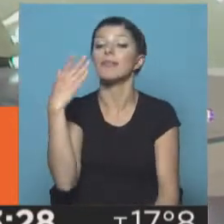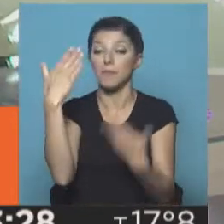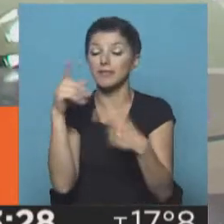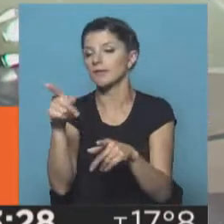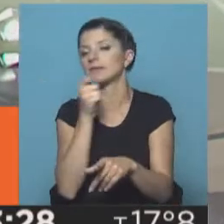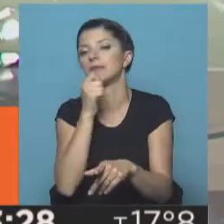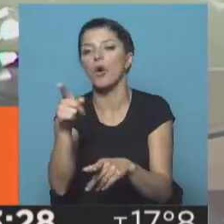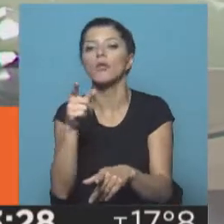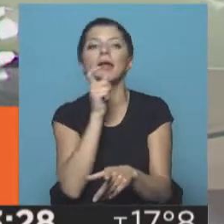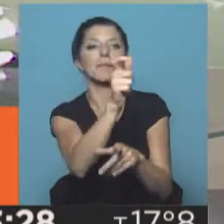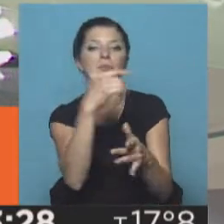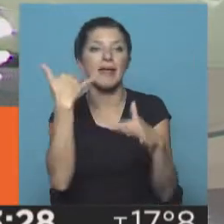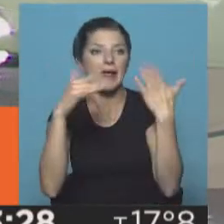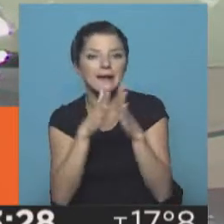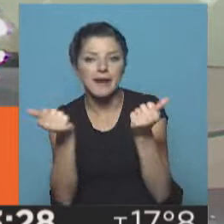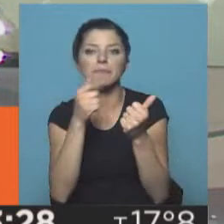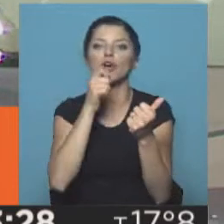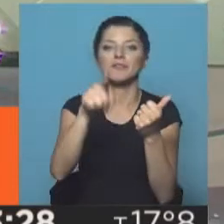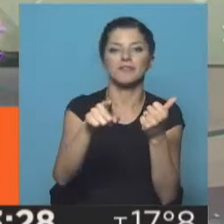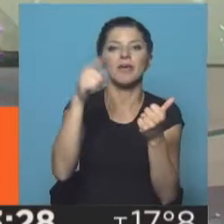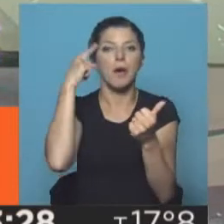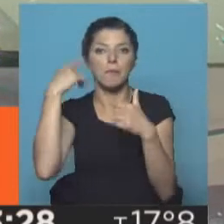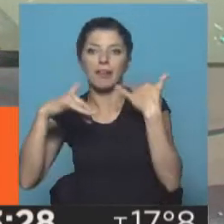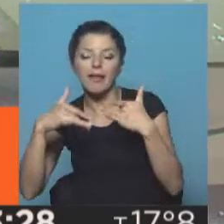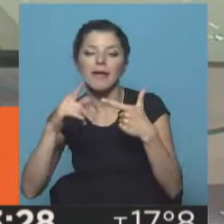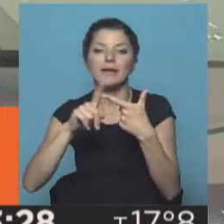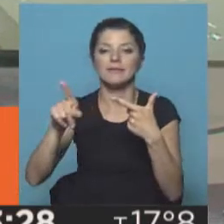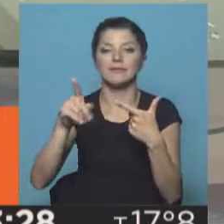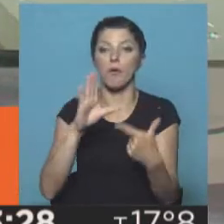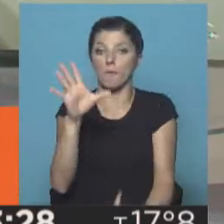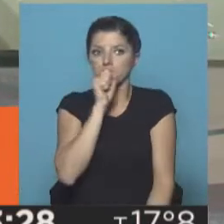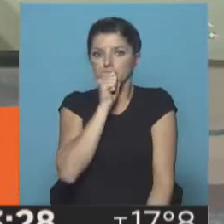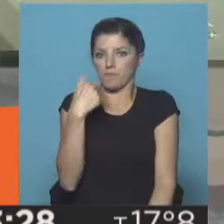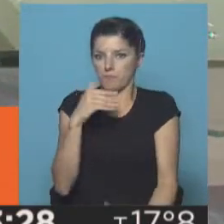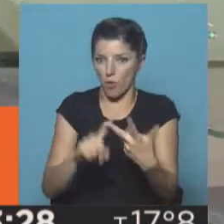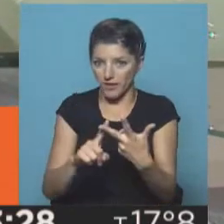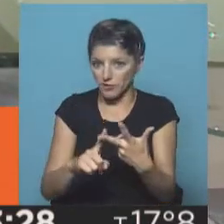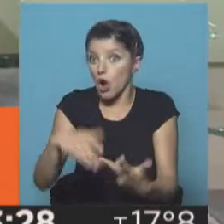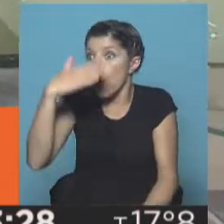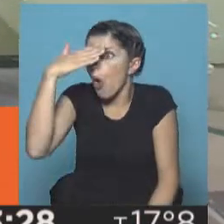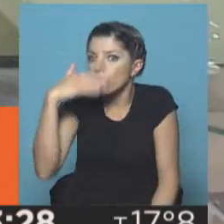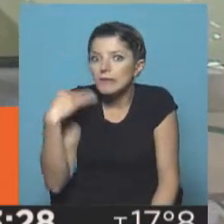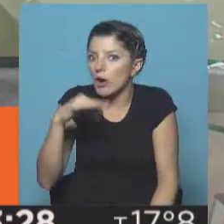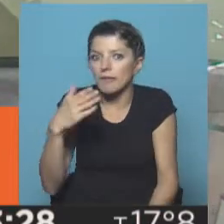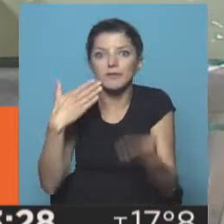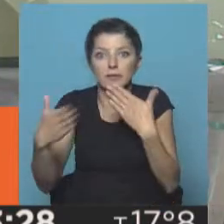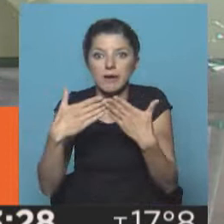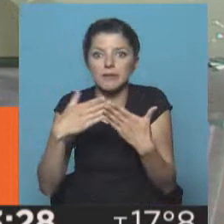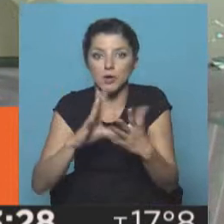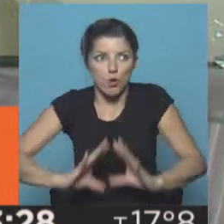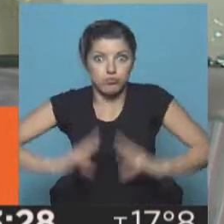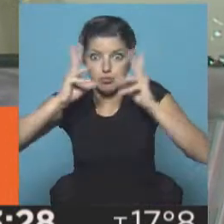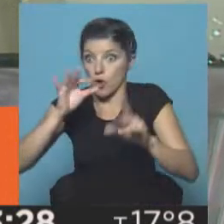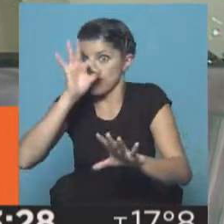tenés respuestas rápidas, si sos ingenioso, si sos telegénico, si tenés autocontención. Lo último que tenés que hacer en un debate es perder la paciencia. es